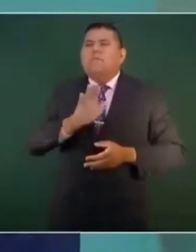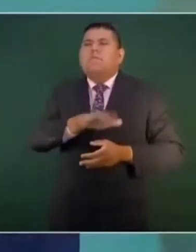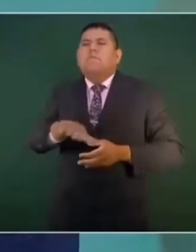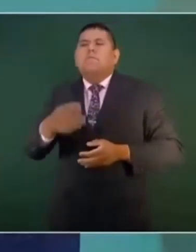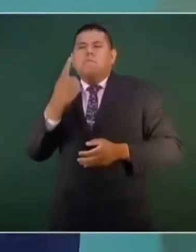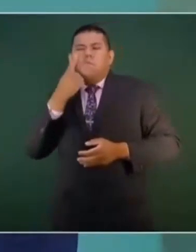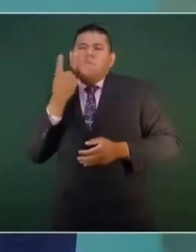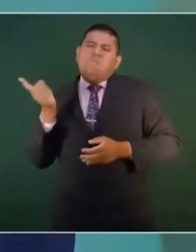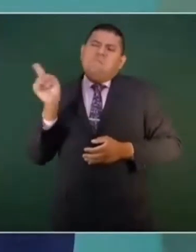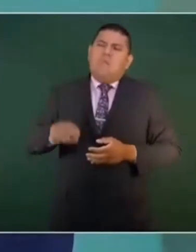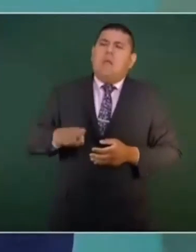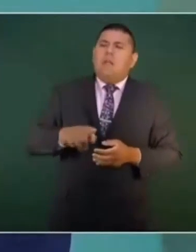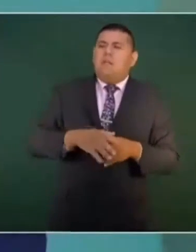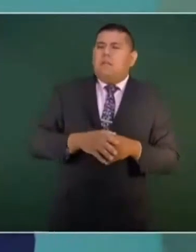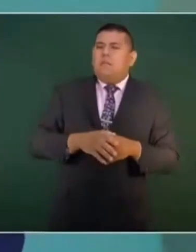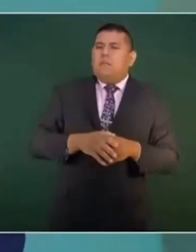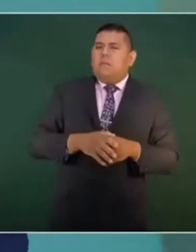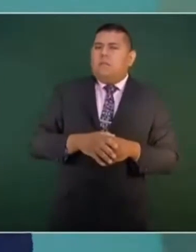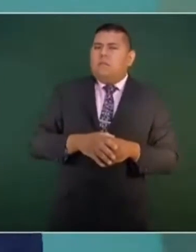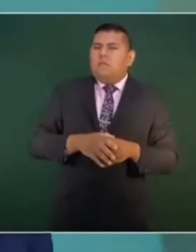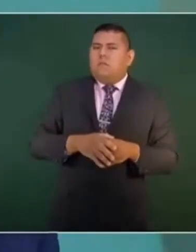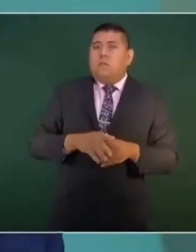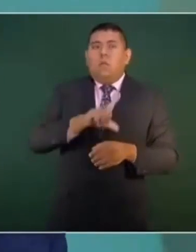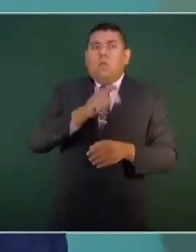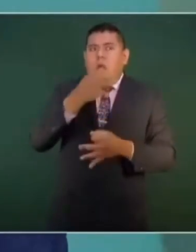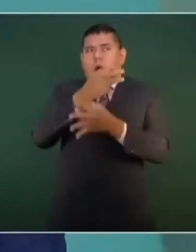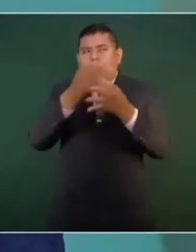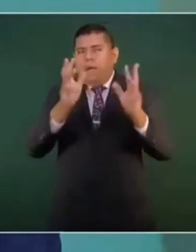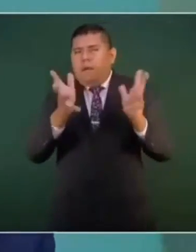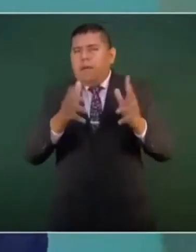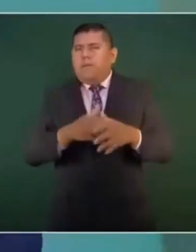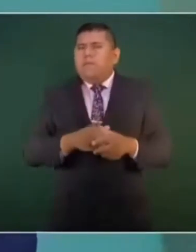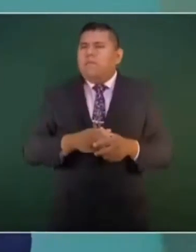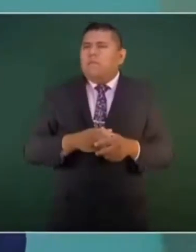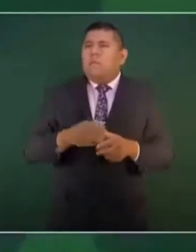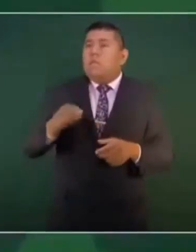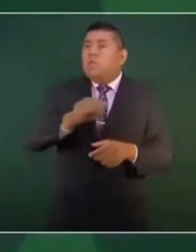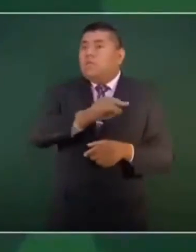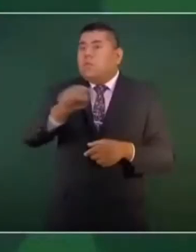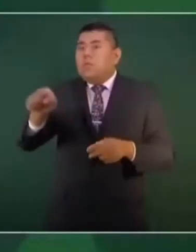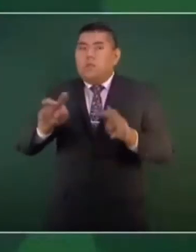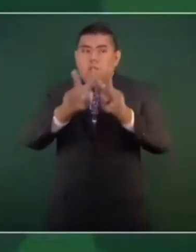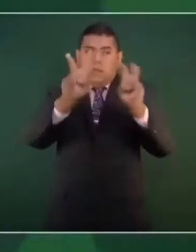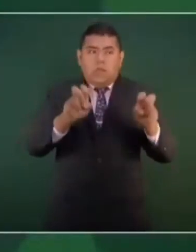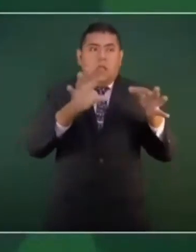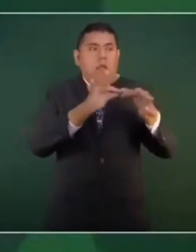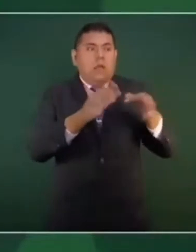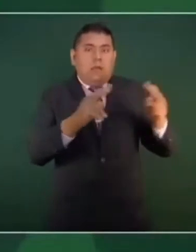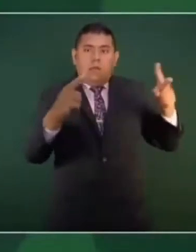ordenarles, y lo hicieron público, de que no tocaran los temas